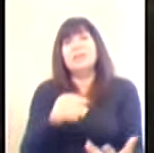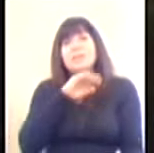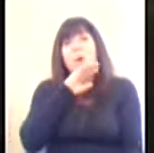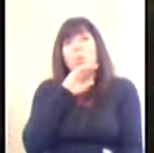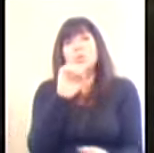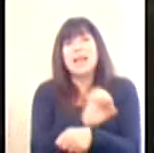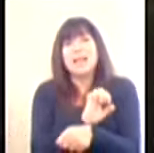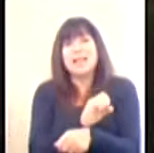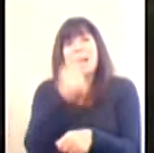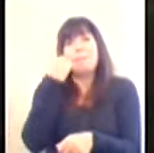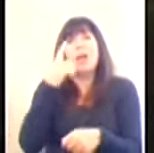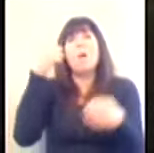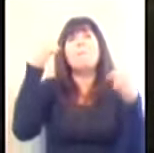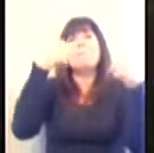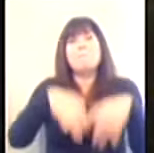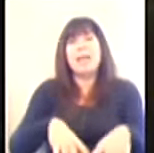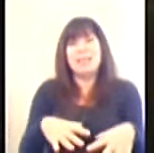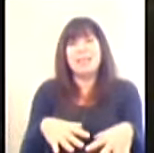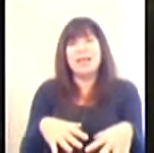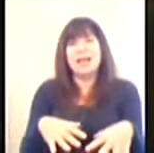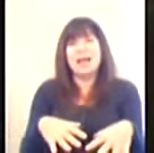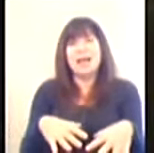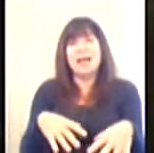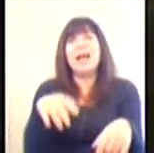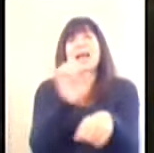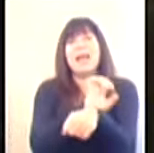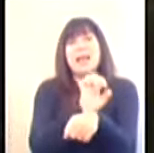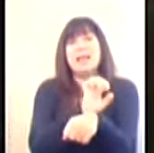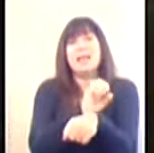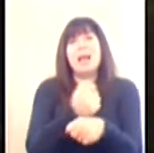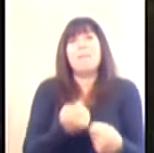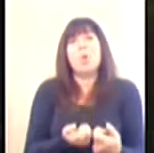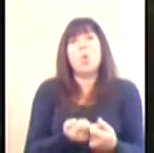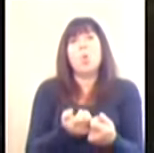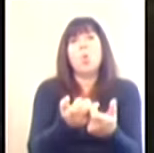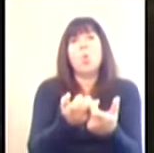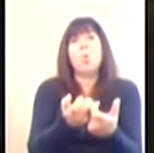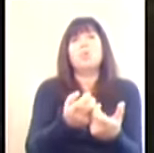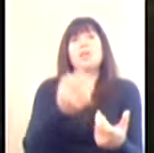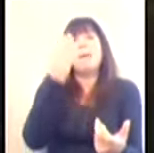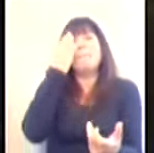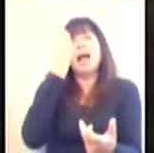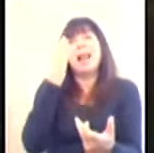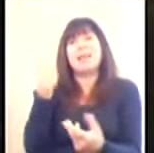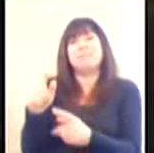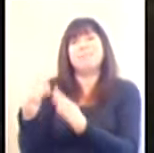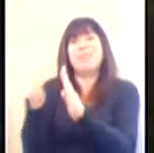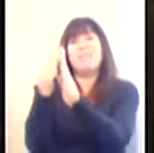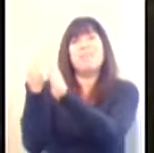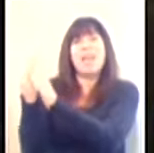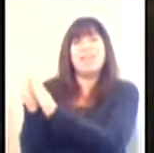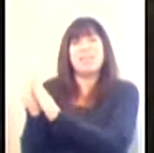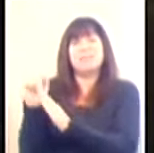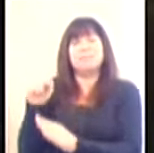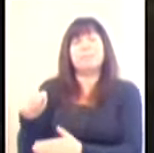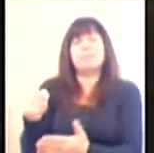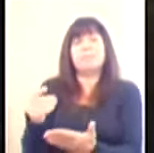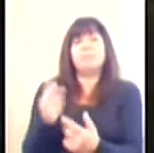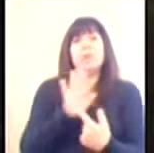también una pérdida enorme de los de la energía producto de la mala aislación de la vivienda. Y eso se refleja en el hecho de que